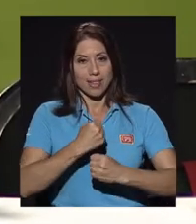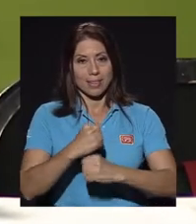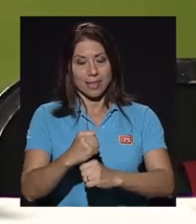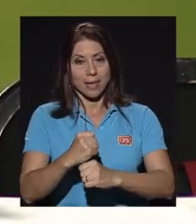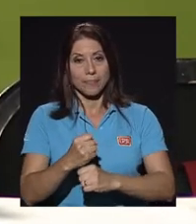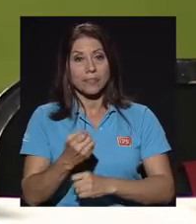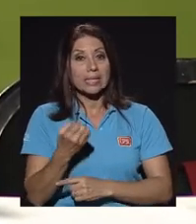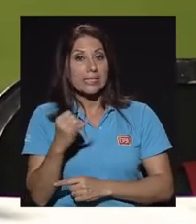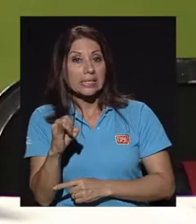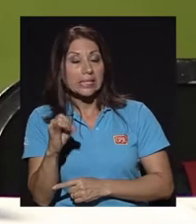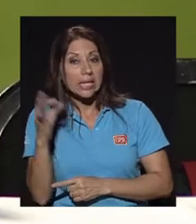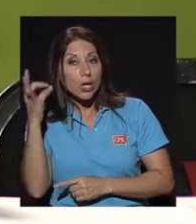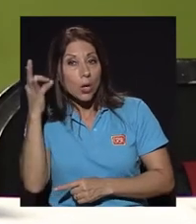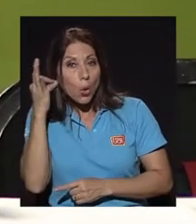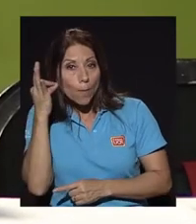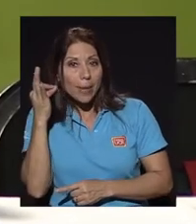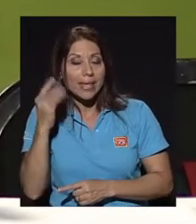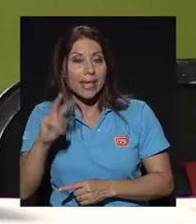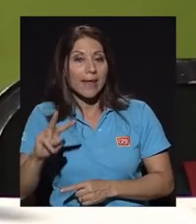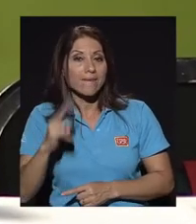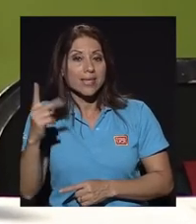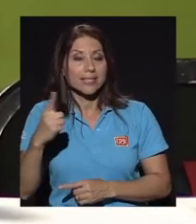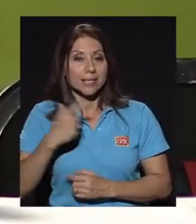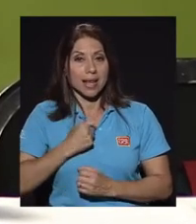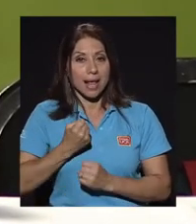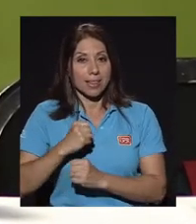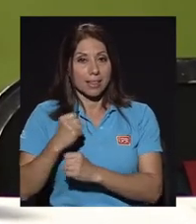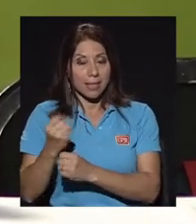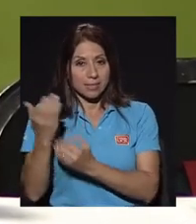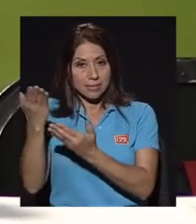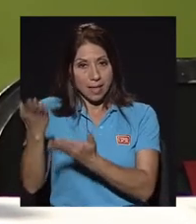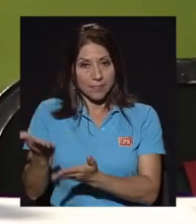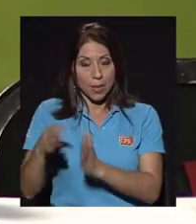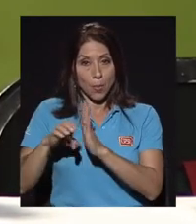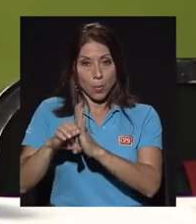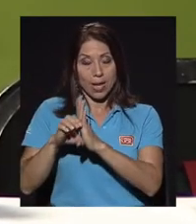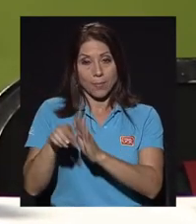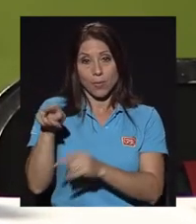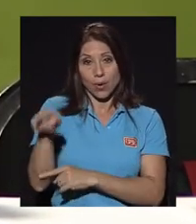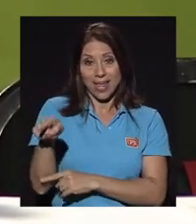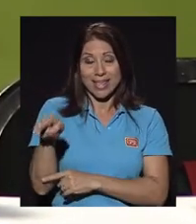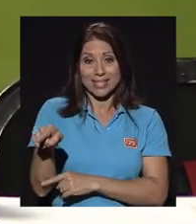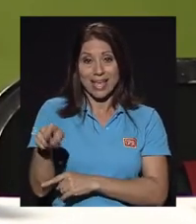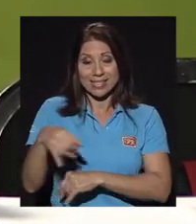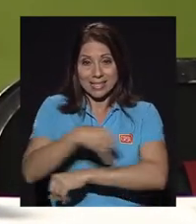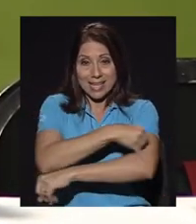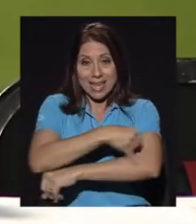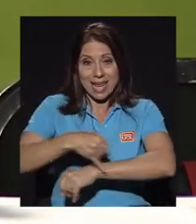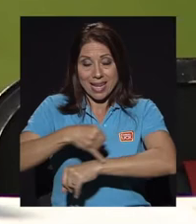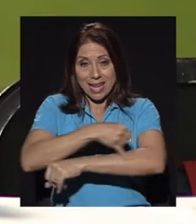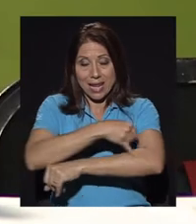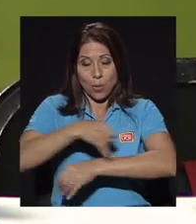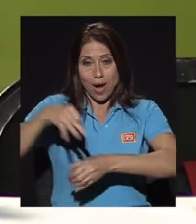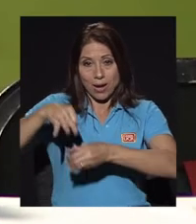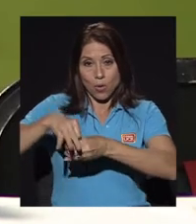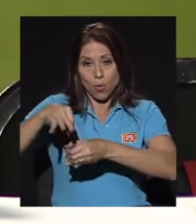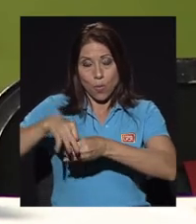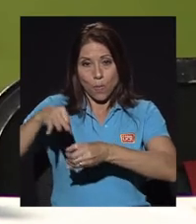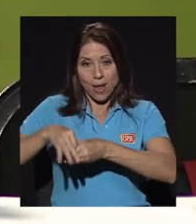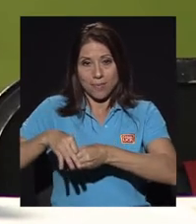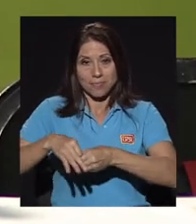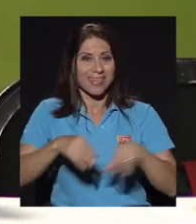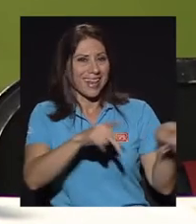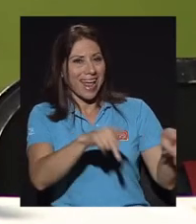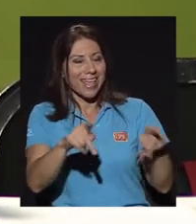Si la compañera vicealcaldesa, ella, por ejemplo, ella es ingeniero agrónomo, es además